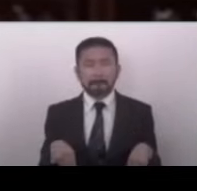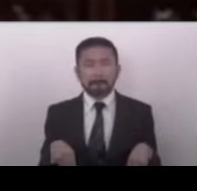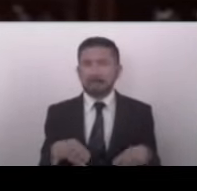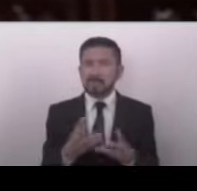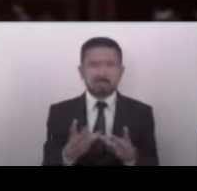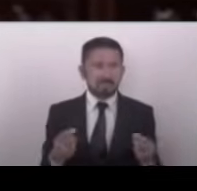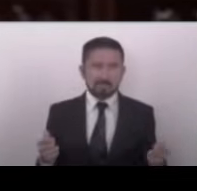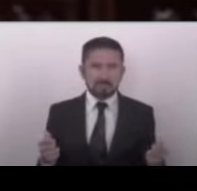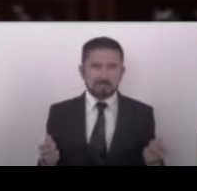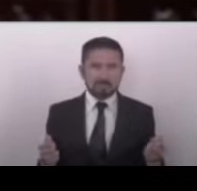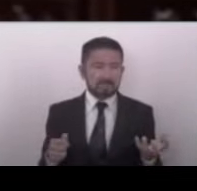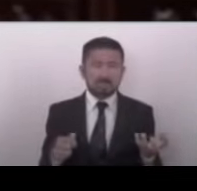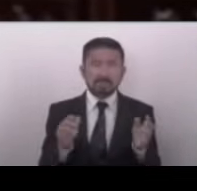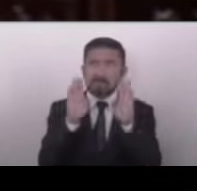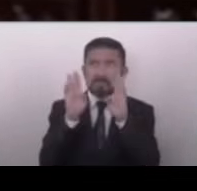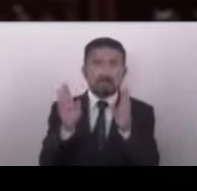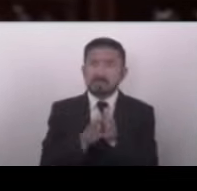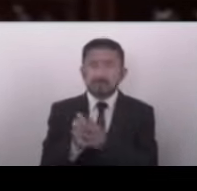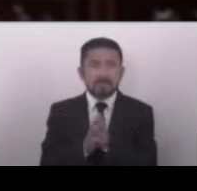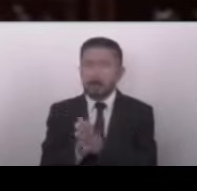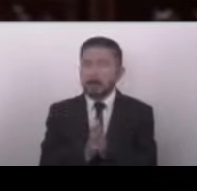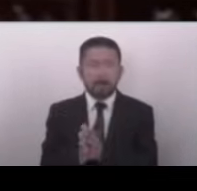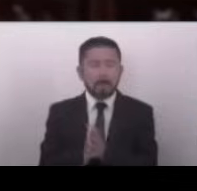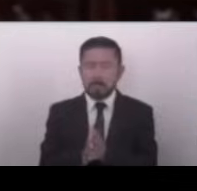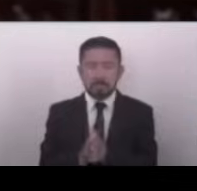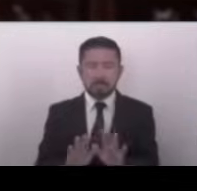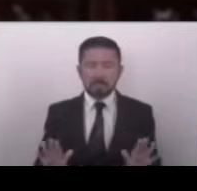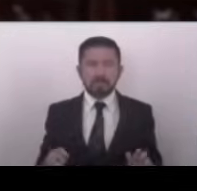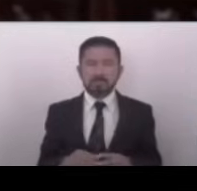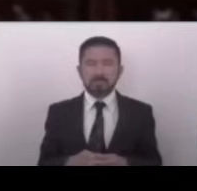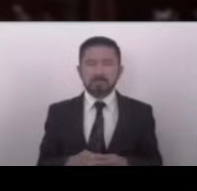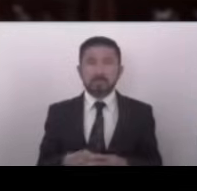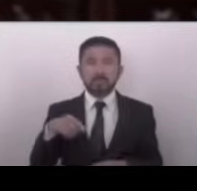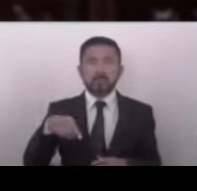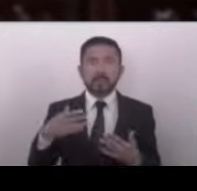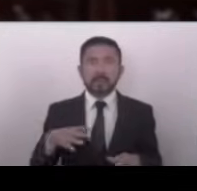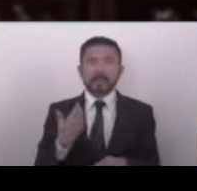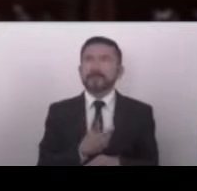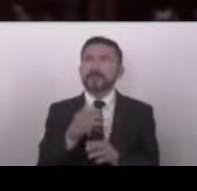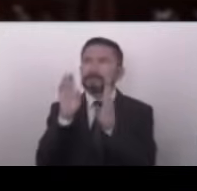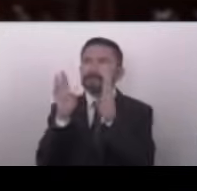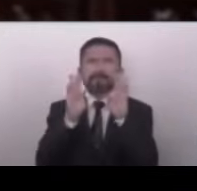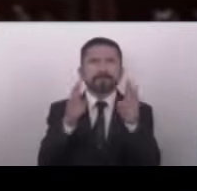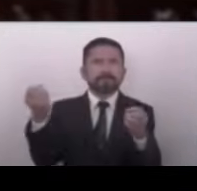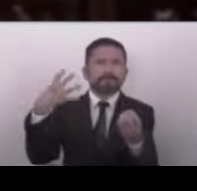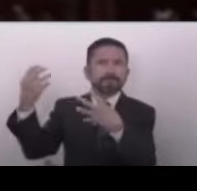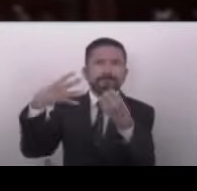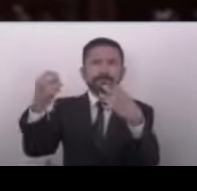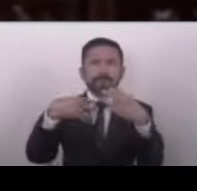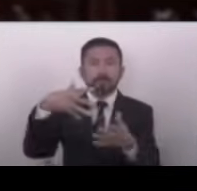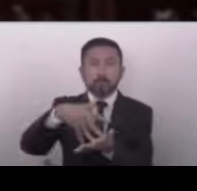no les interesaba creo que tampoco ahora finalmente escuchamos a la diáspora legisl para